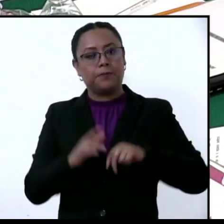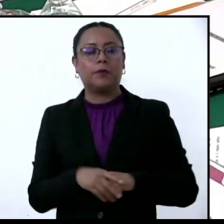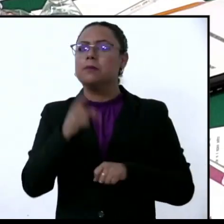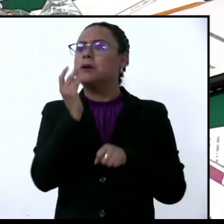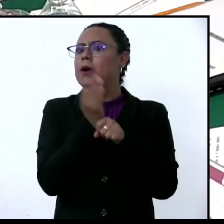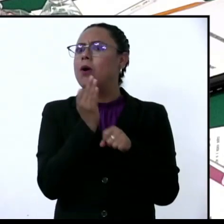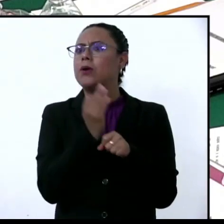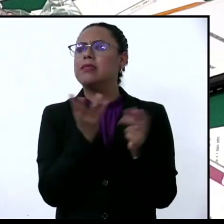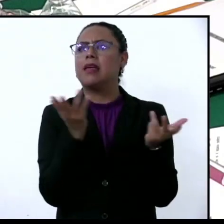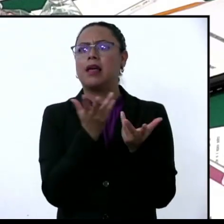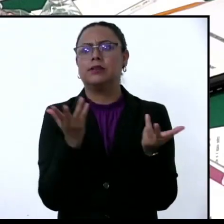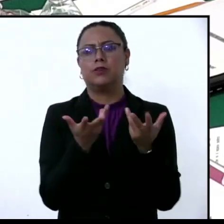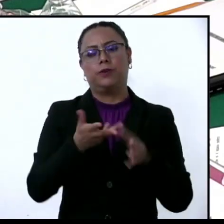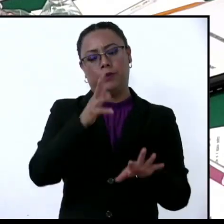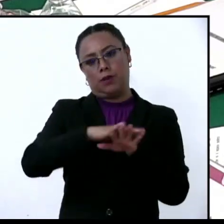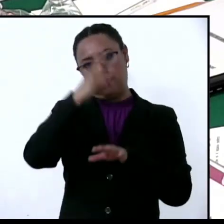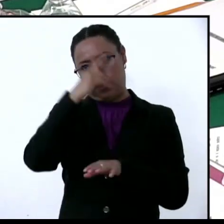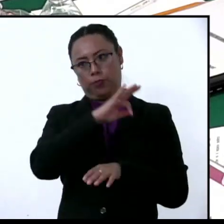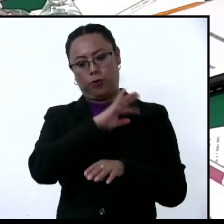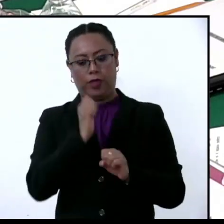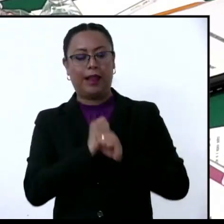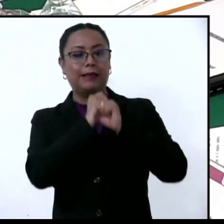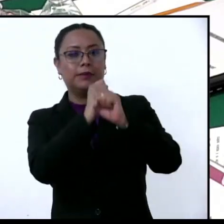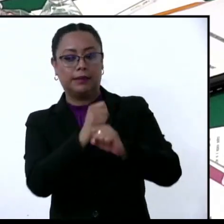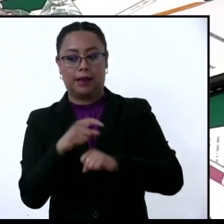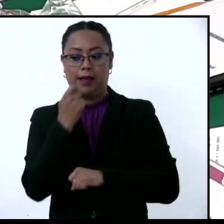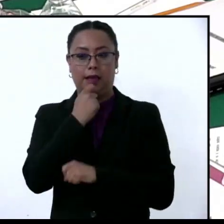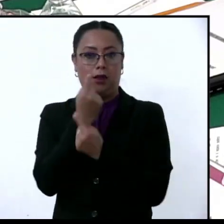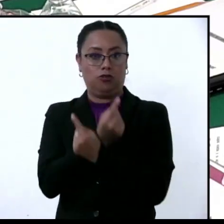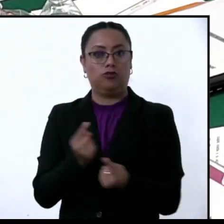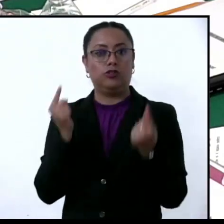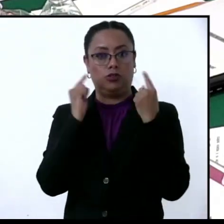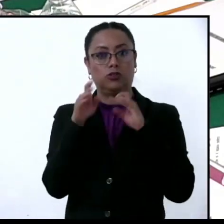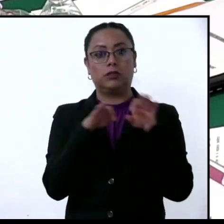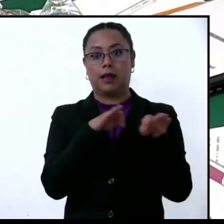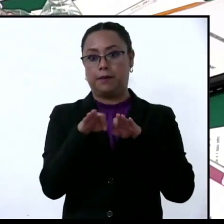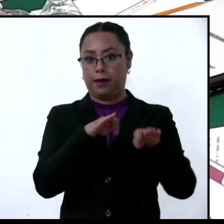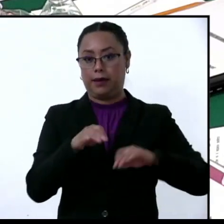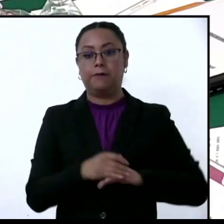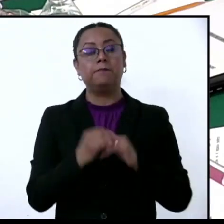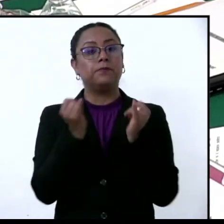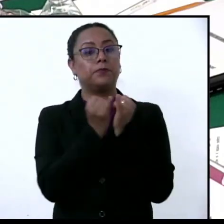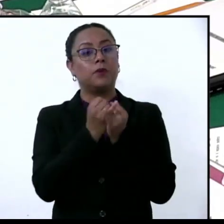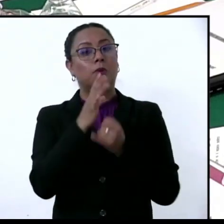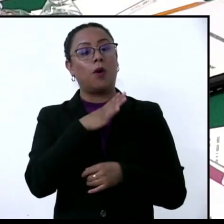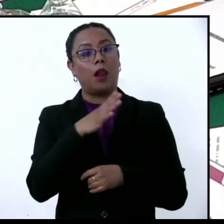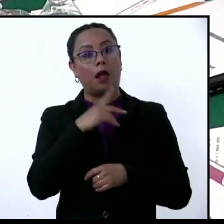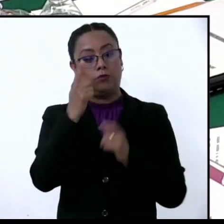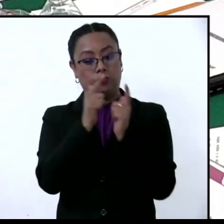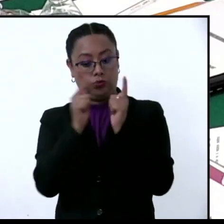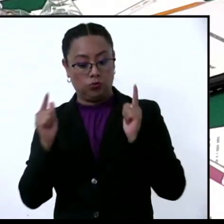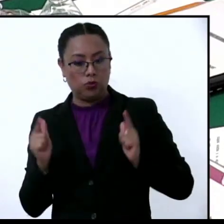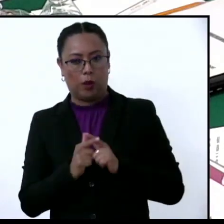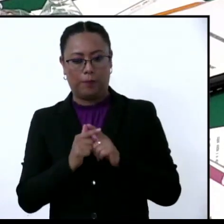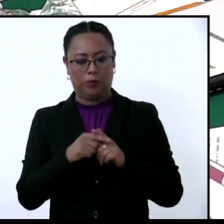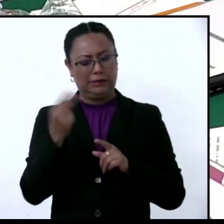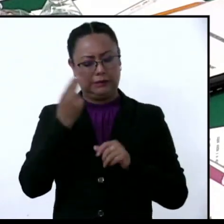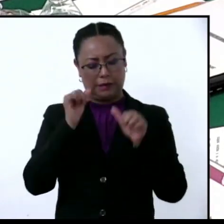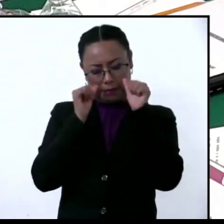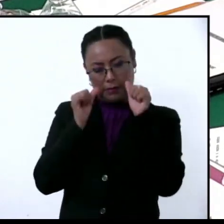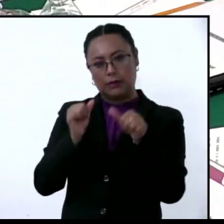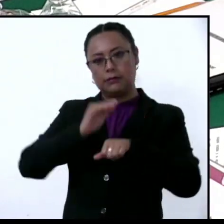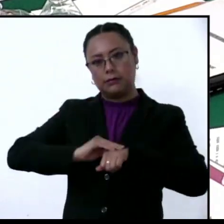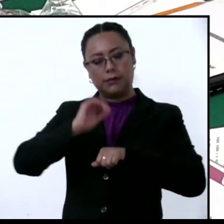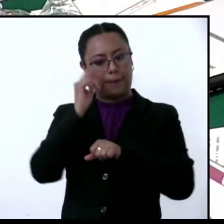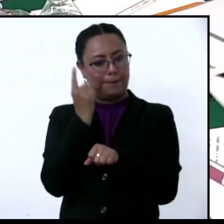se han implementado para combatir el trabajo infantil? Asimismo, uno de los grupos que requieren una mayor atención